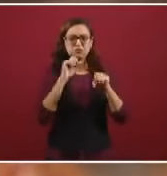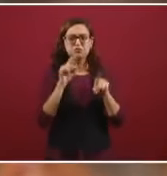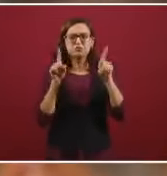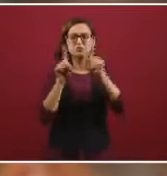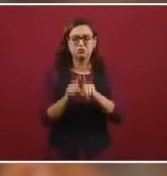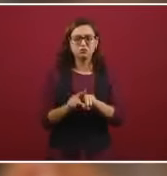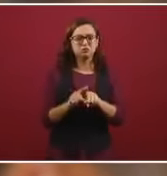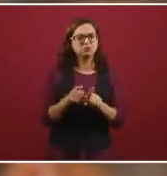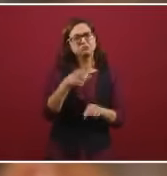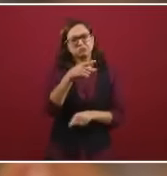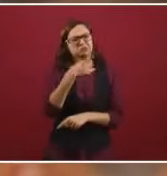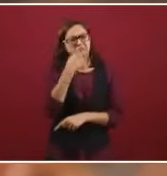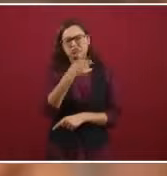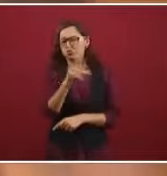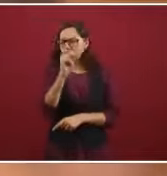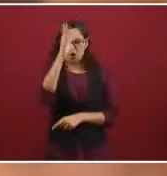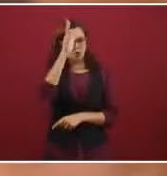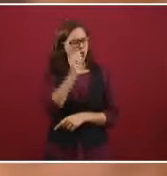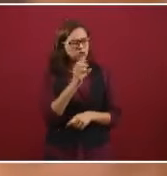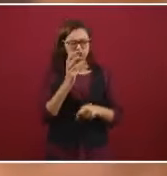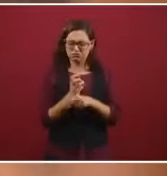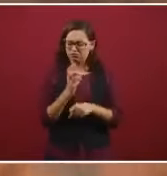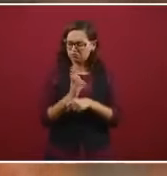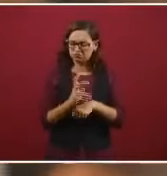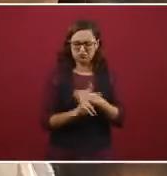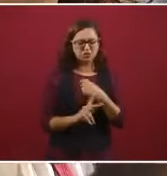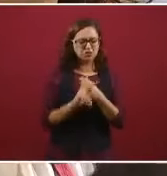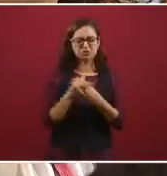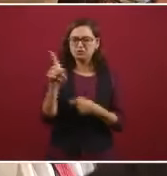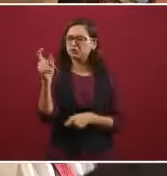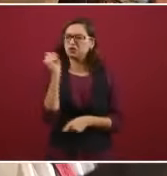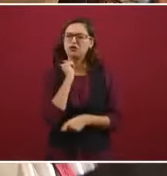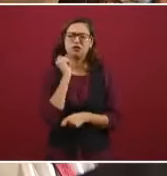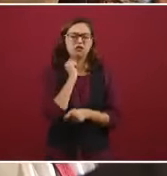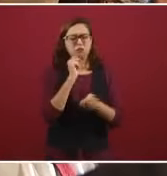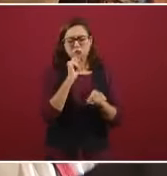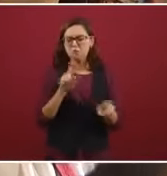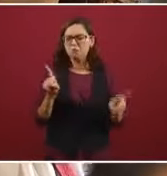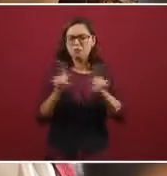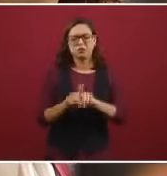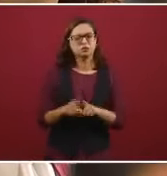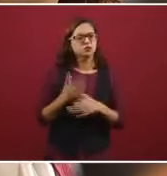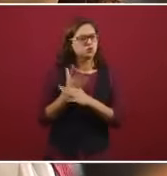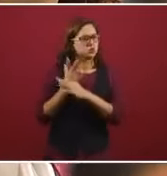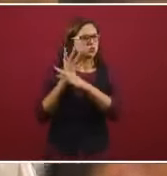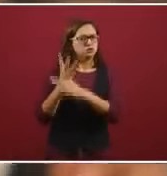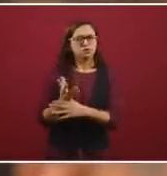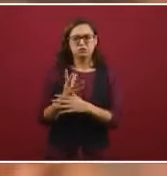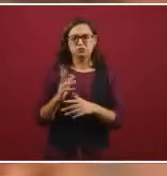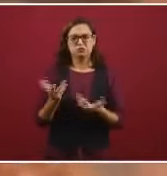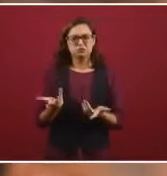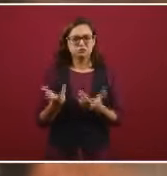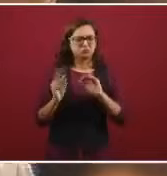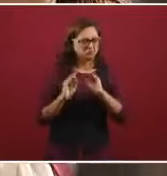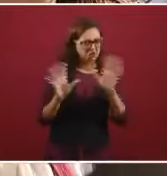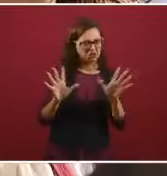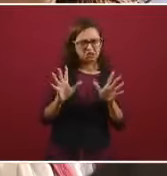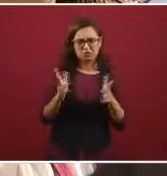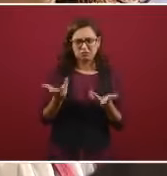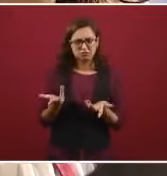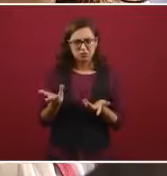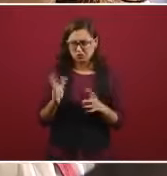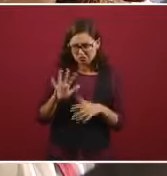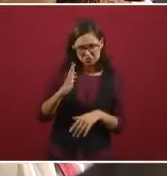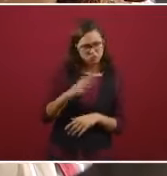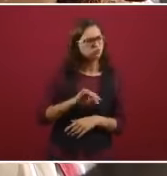dice es inaceptable, también nos ha dicho que ha hablado con el Senado y que la posición del Senado no ha sido muy clara en el sentido de… Y que no, también